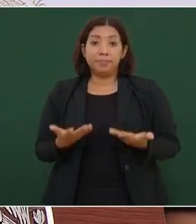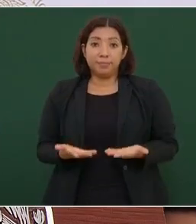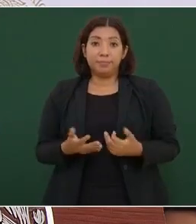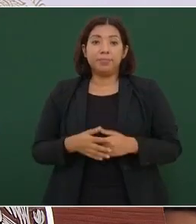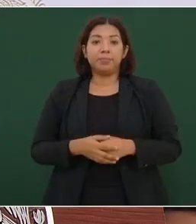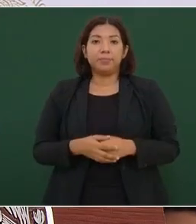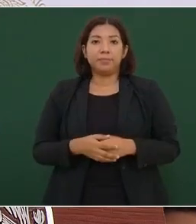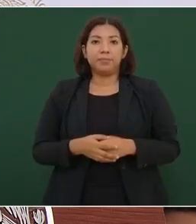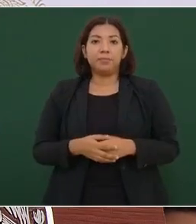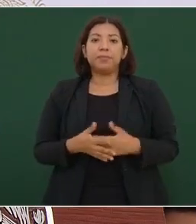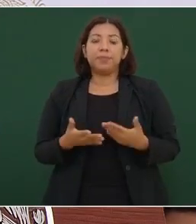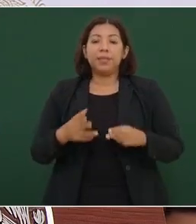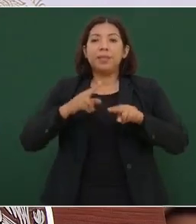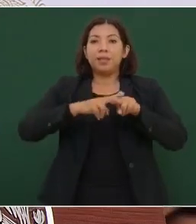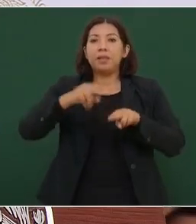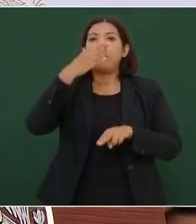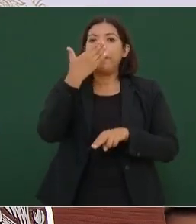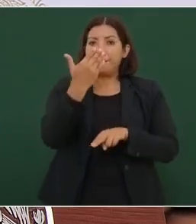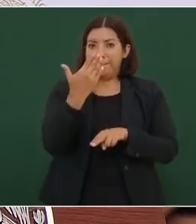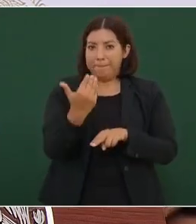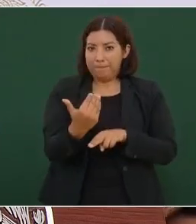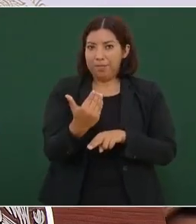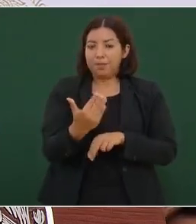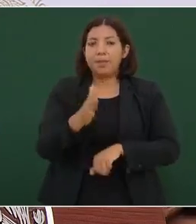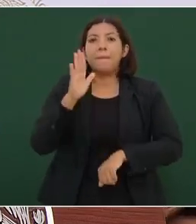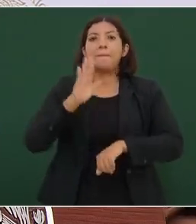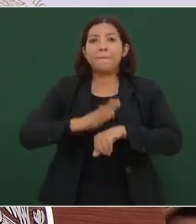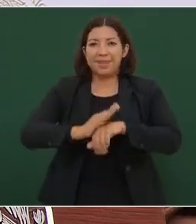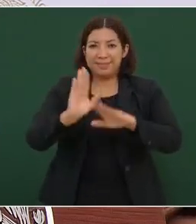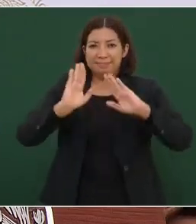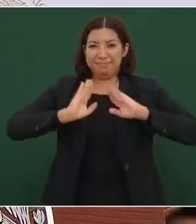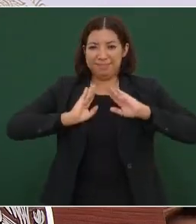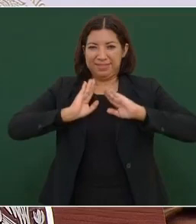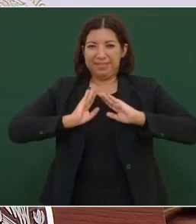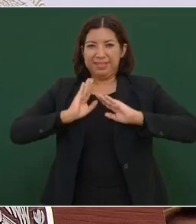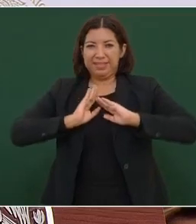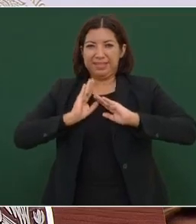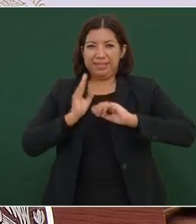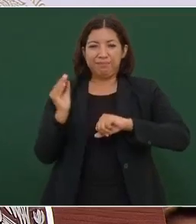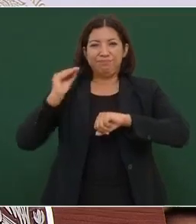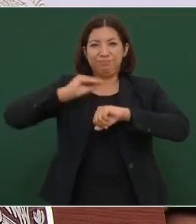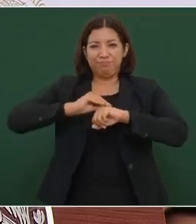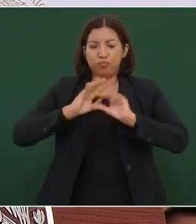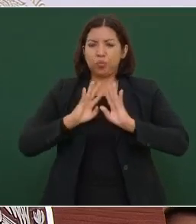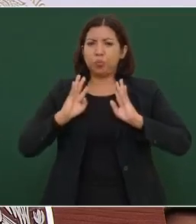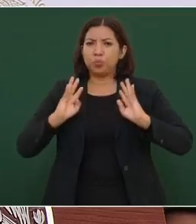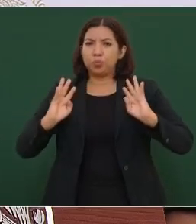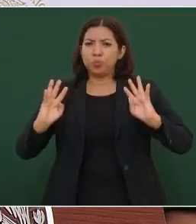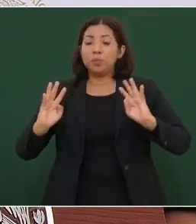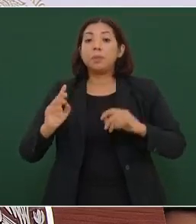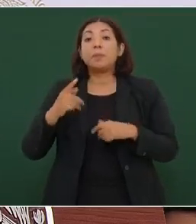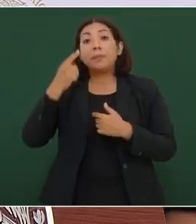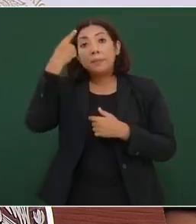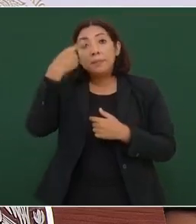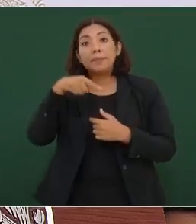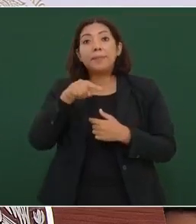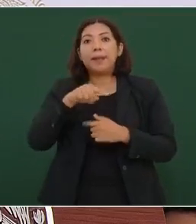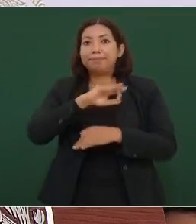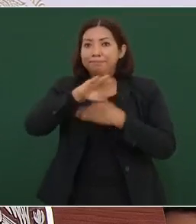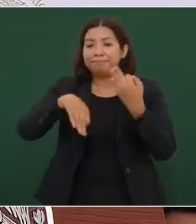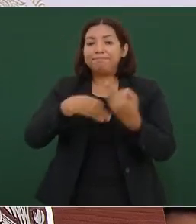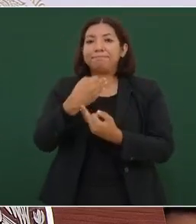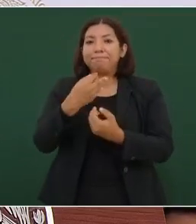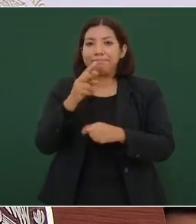se incrementan efectivos que van a generar una condición de seguridad adecuada para poder hacer